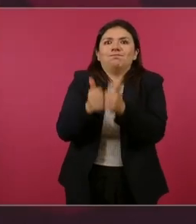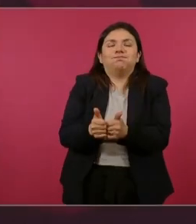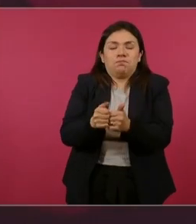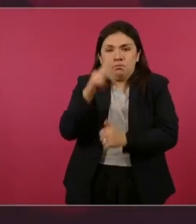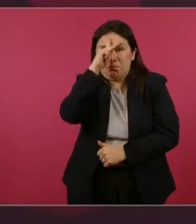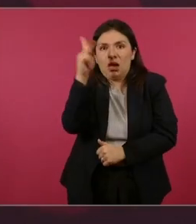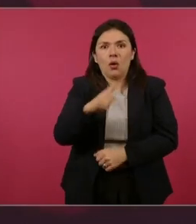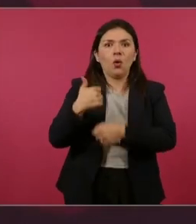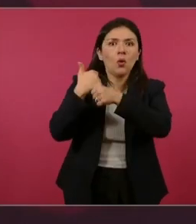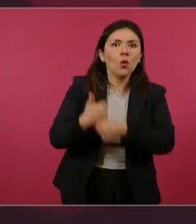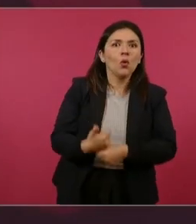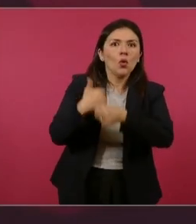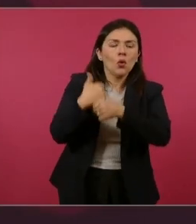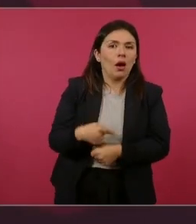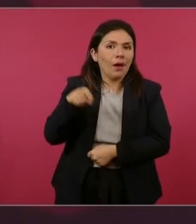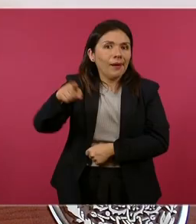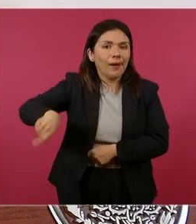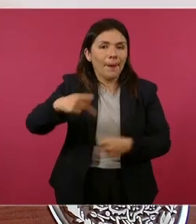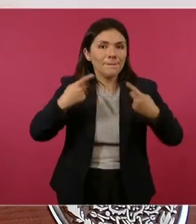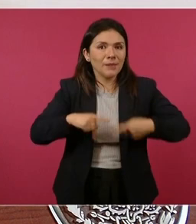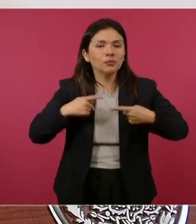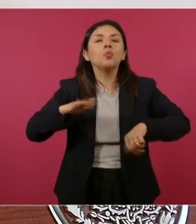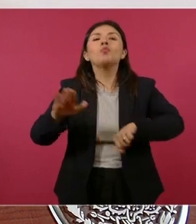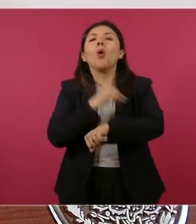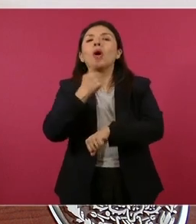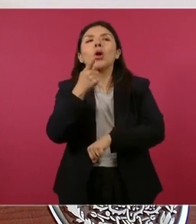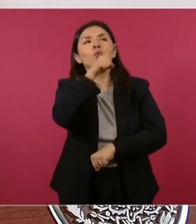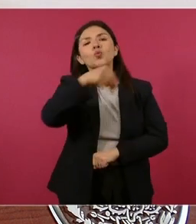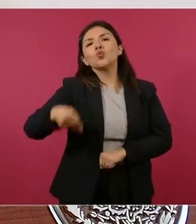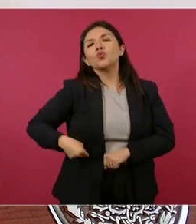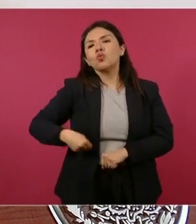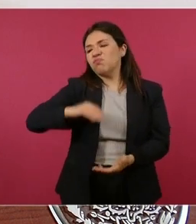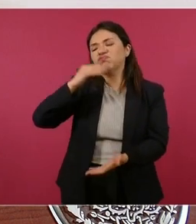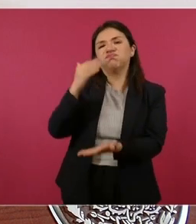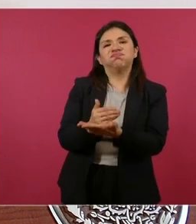se padece a causa del bloqueo.